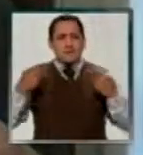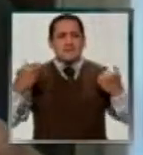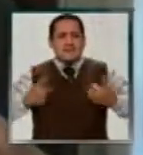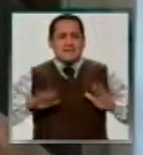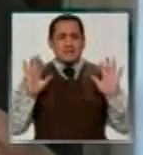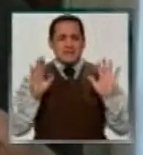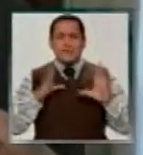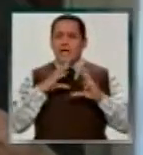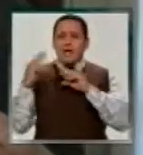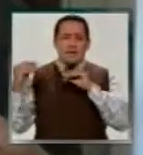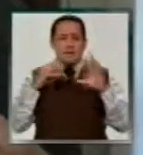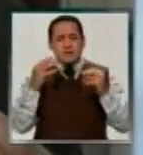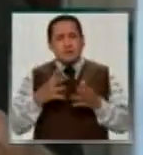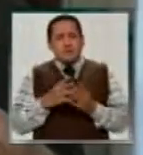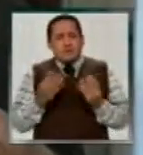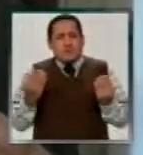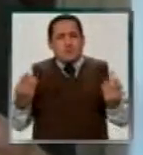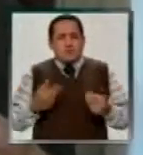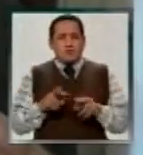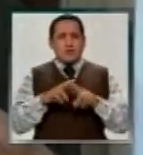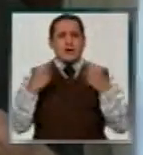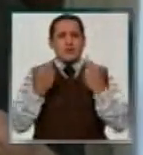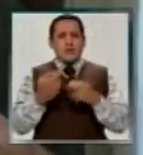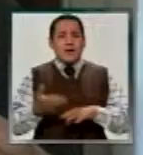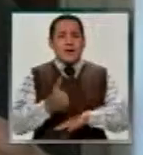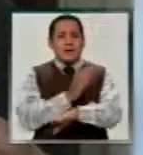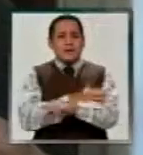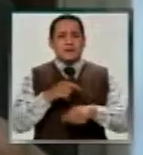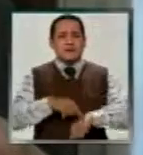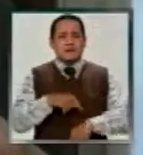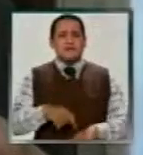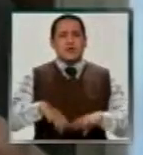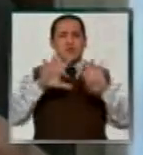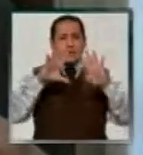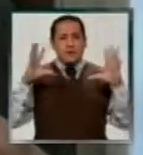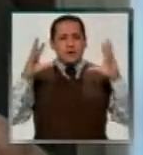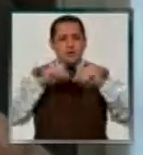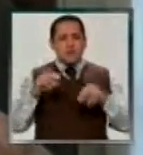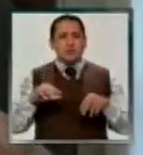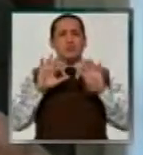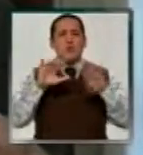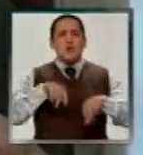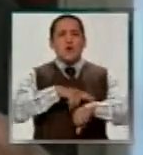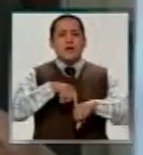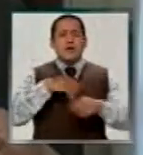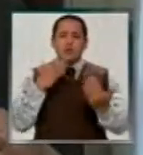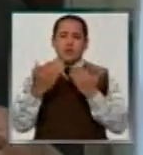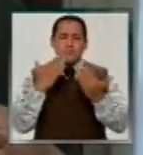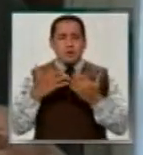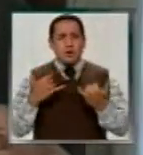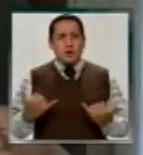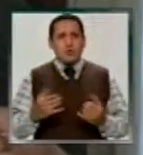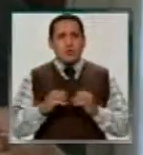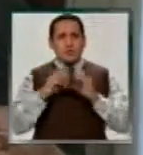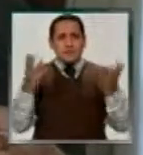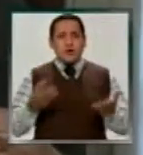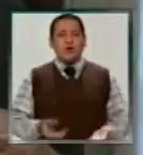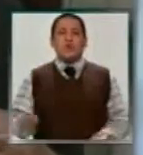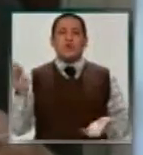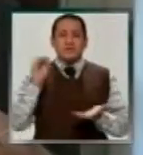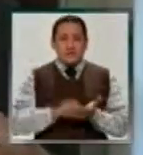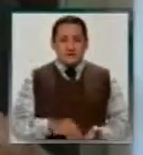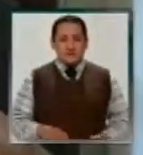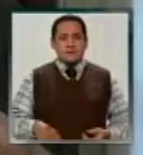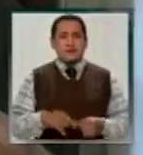se había dialogado muchísimo en la reunión anterior hasta casi las 9 de la noche 9 horas de diálogo hoy día ya no teníamos que repetir esos